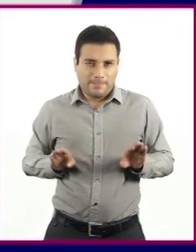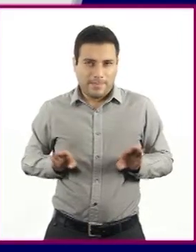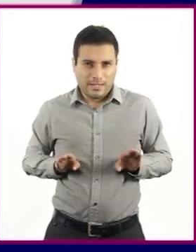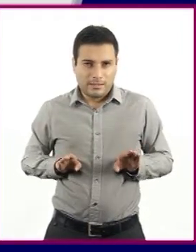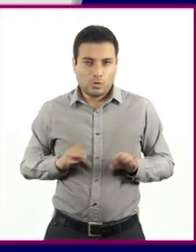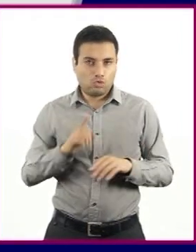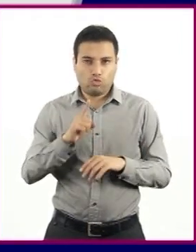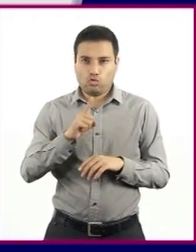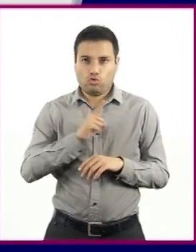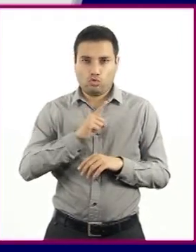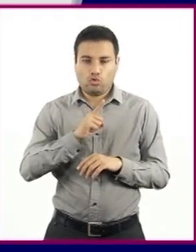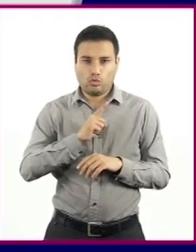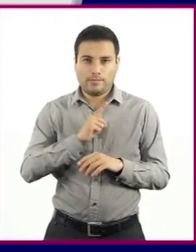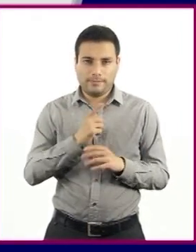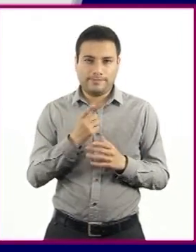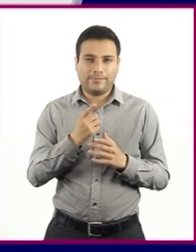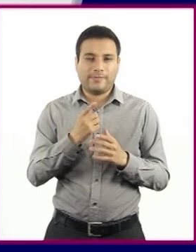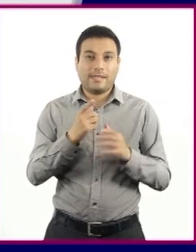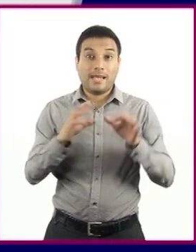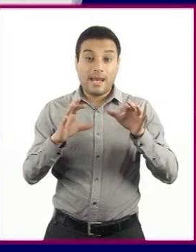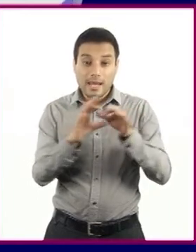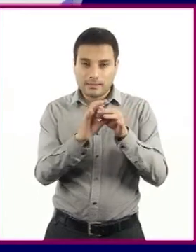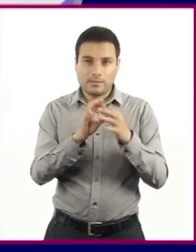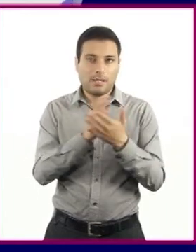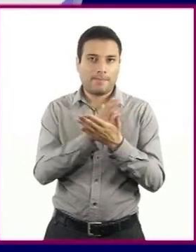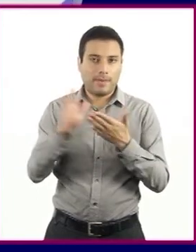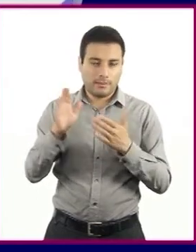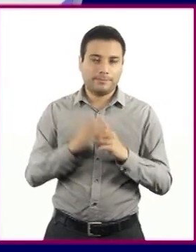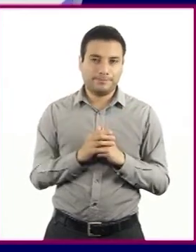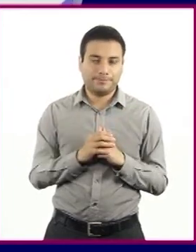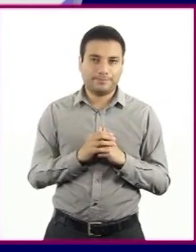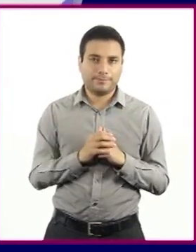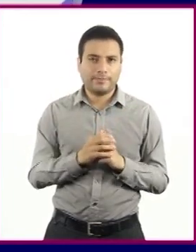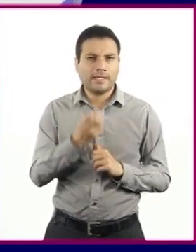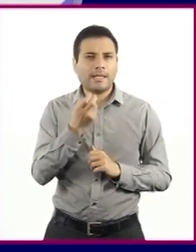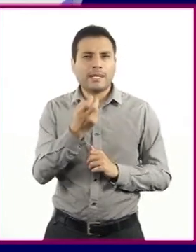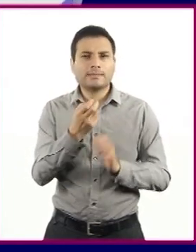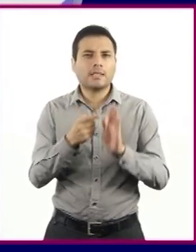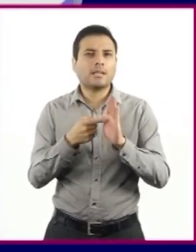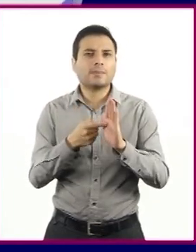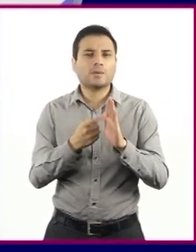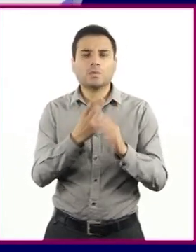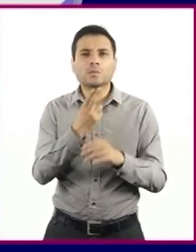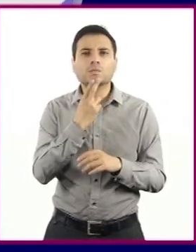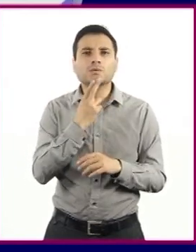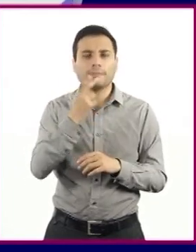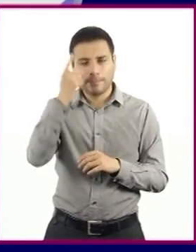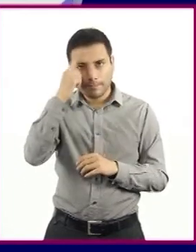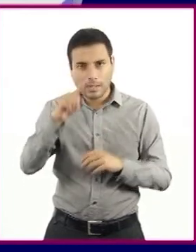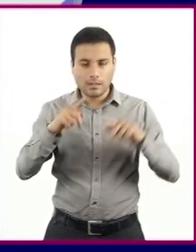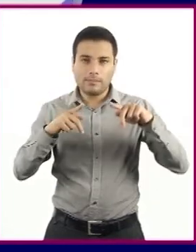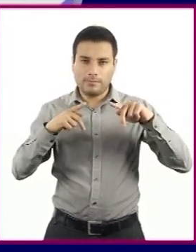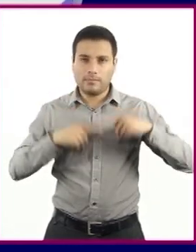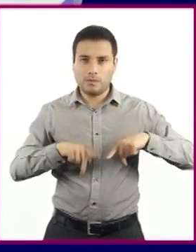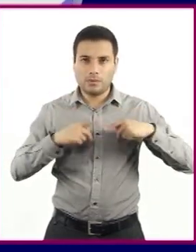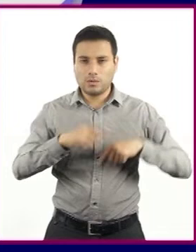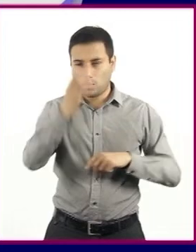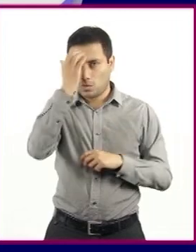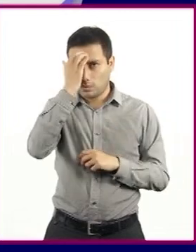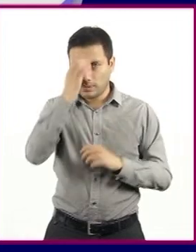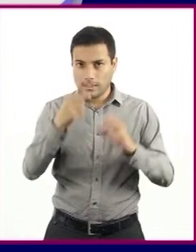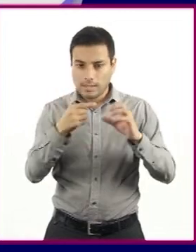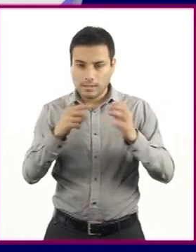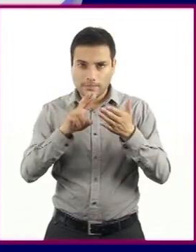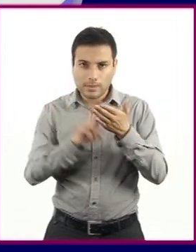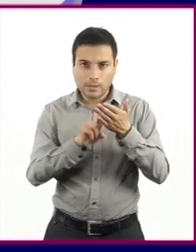no forman parte del enlace. Recuérdenlo. Esta representación se usa para saber la cantidad de electrones de